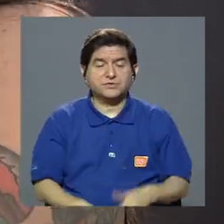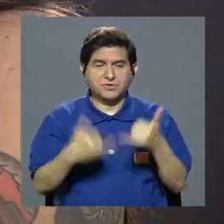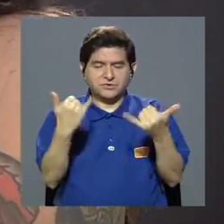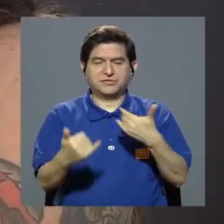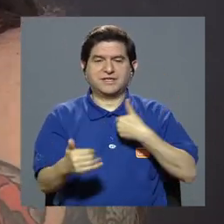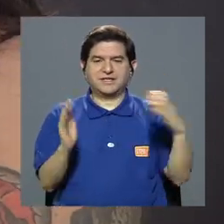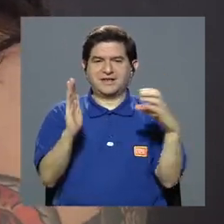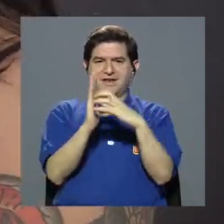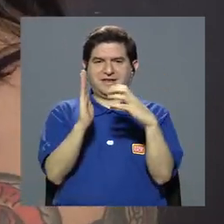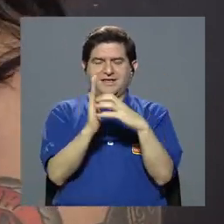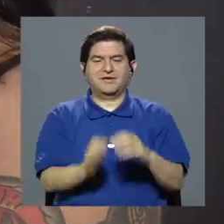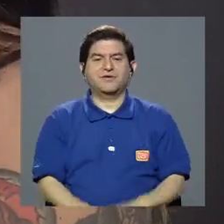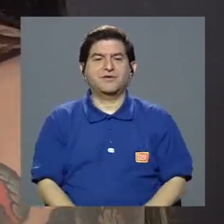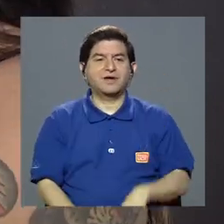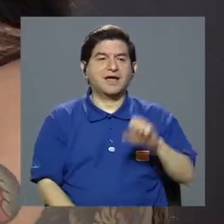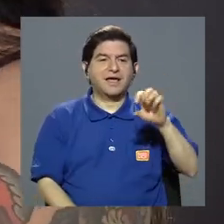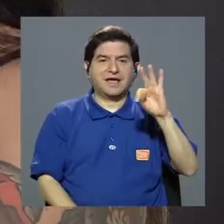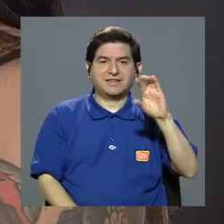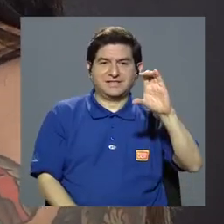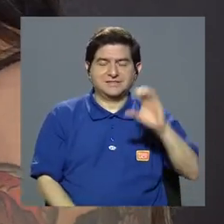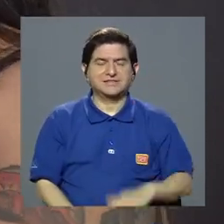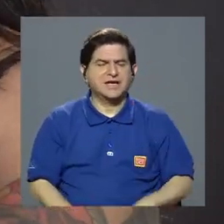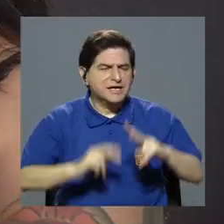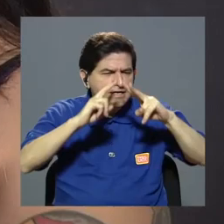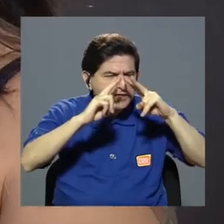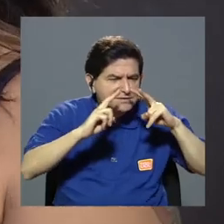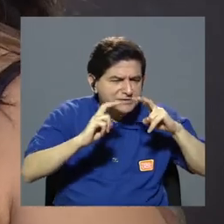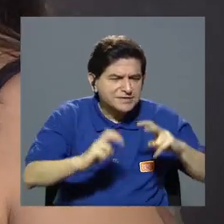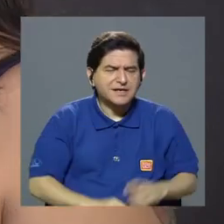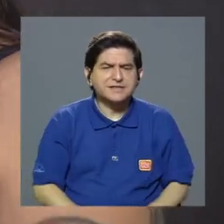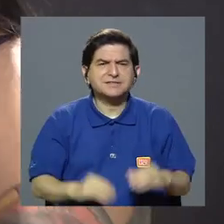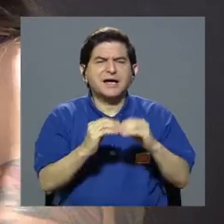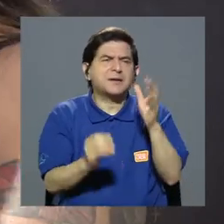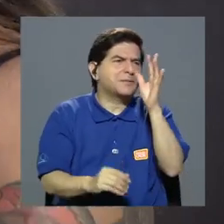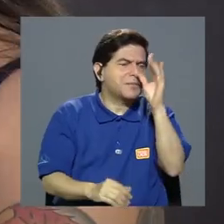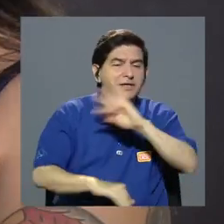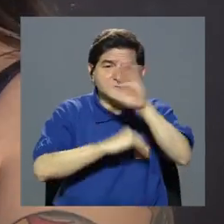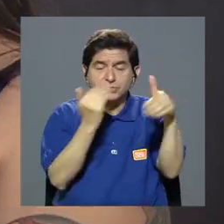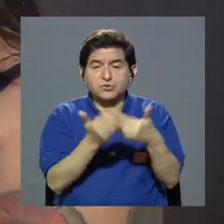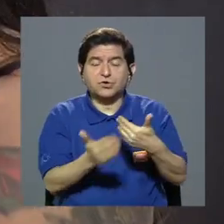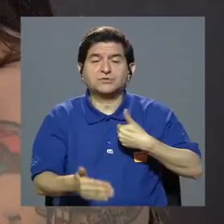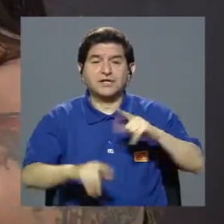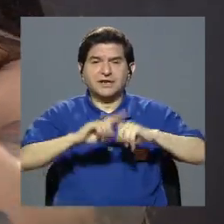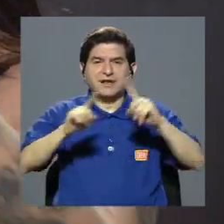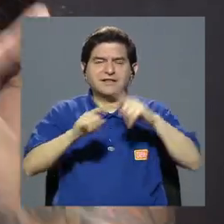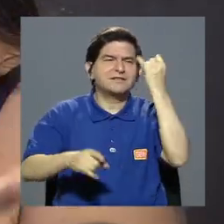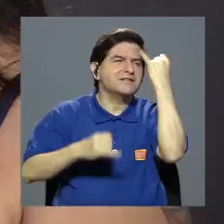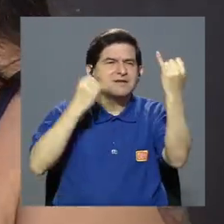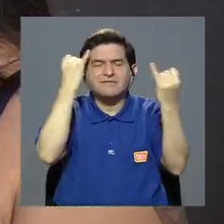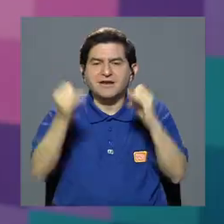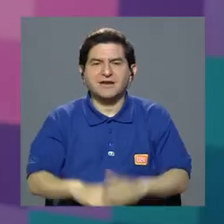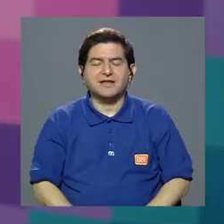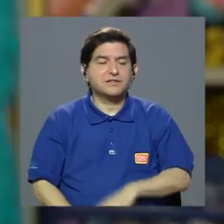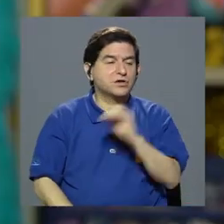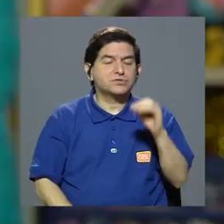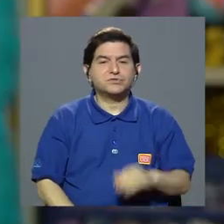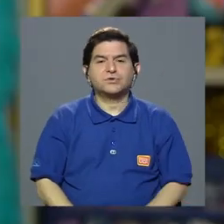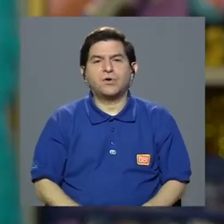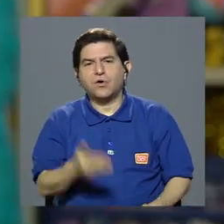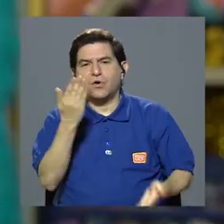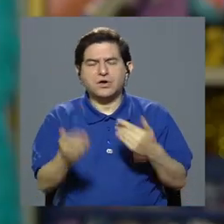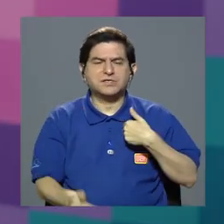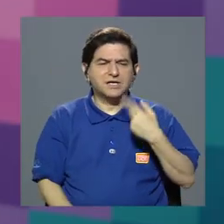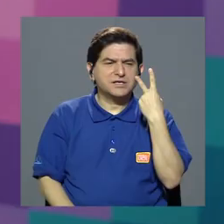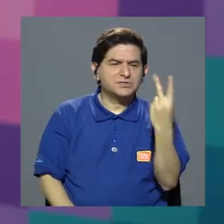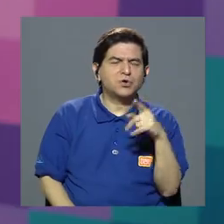generan los guiones los guiones en el caso de etcétera bueno pues lo repasamos le buscamos más bromas todos tenemos referencias diferentes todo el mundo tiene